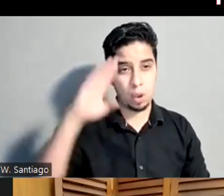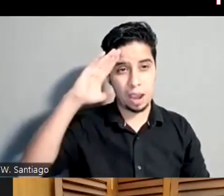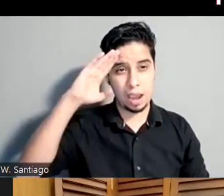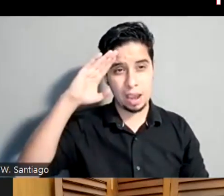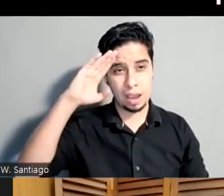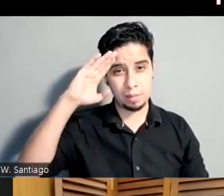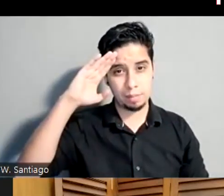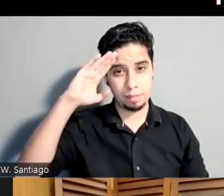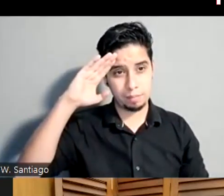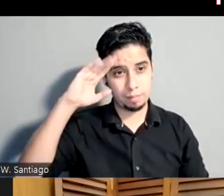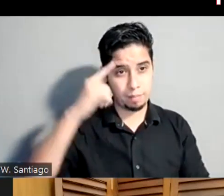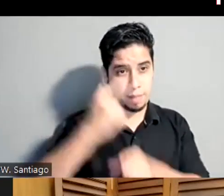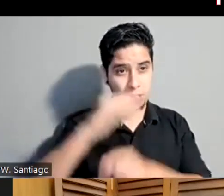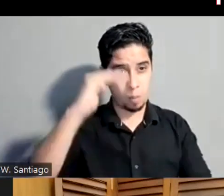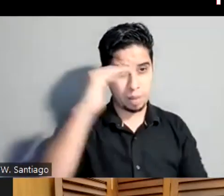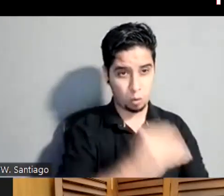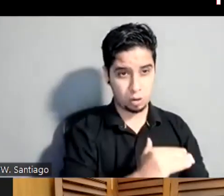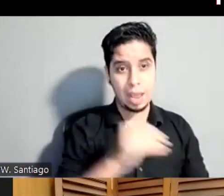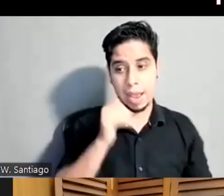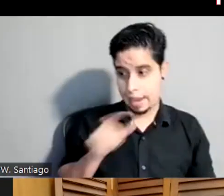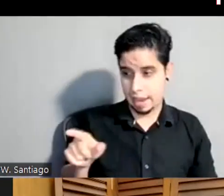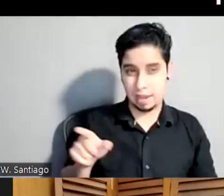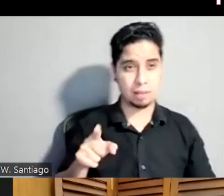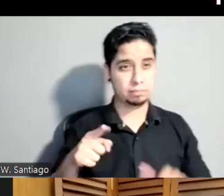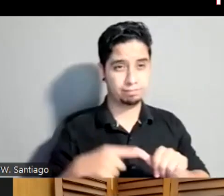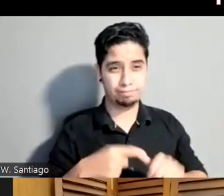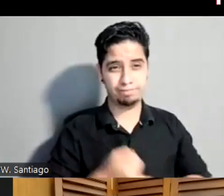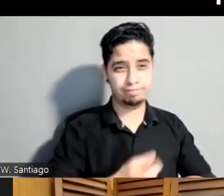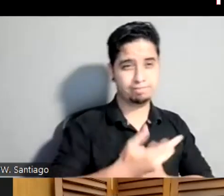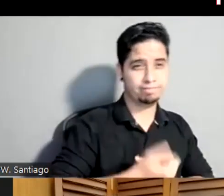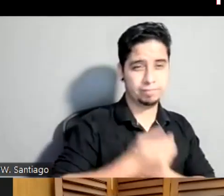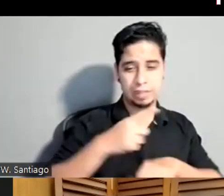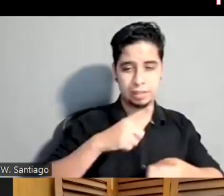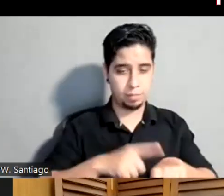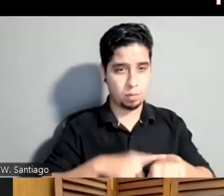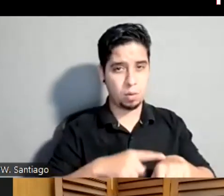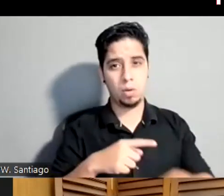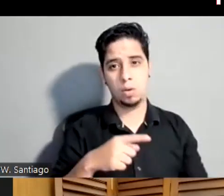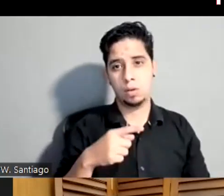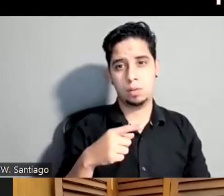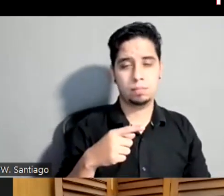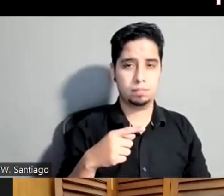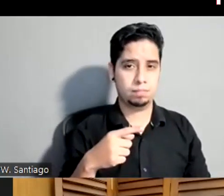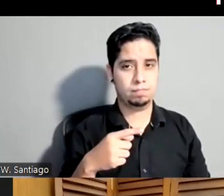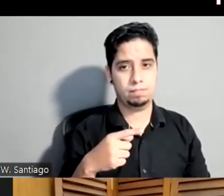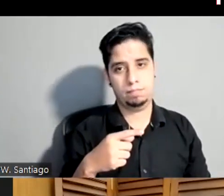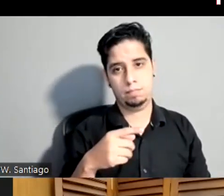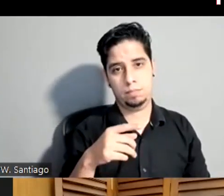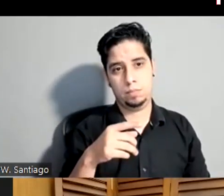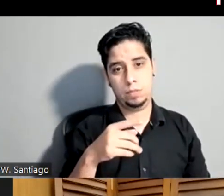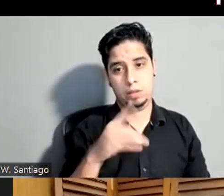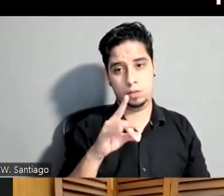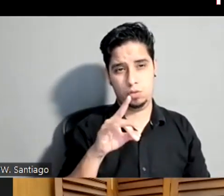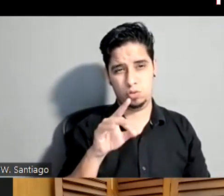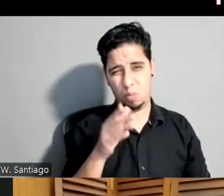ella fue la que empezó a cantar, porque ves, en esa época, 1800 y pico, casi finales,